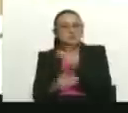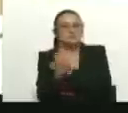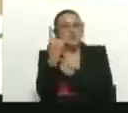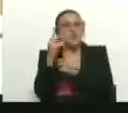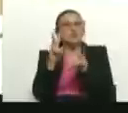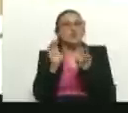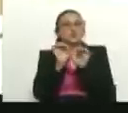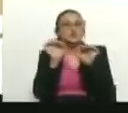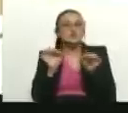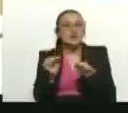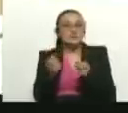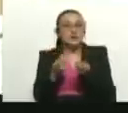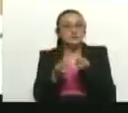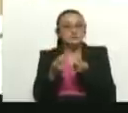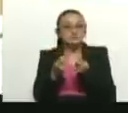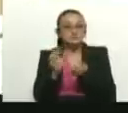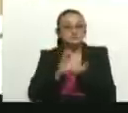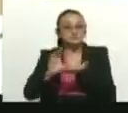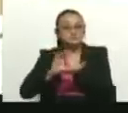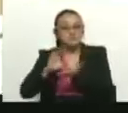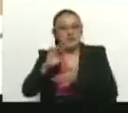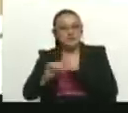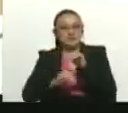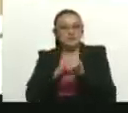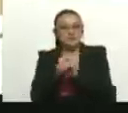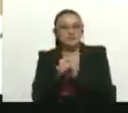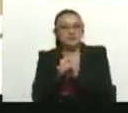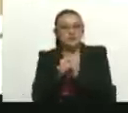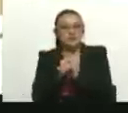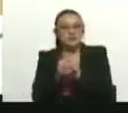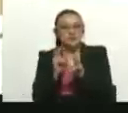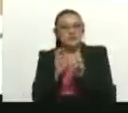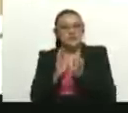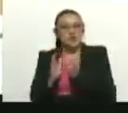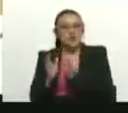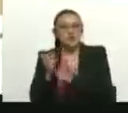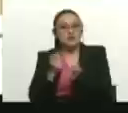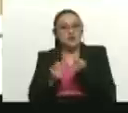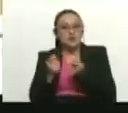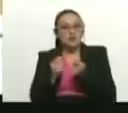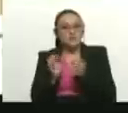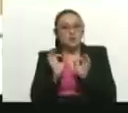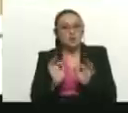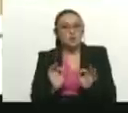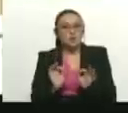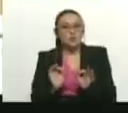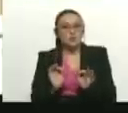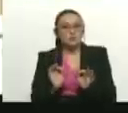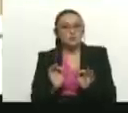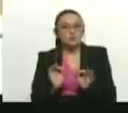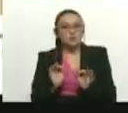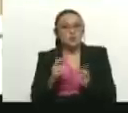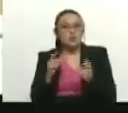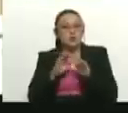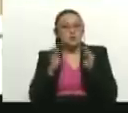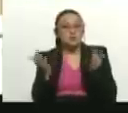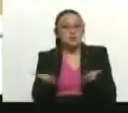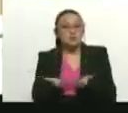nuevo sistema financiero internacional, de un nuevo orden económico justo, por lo cual la humanidad